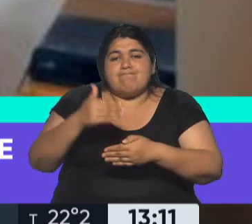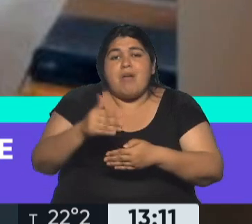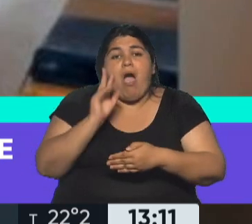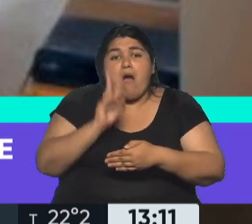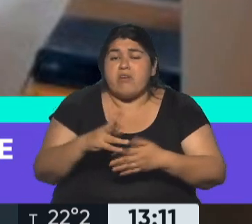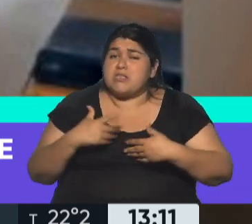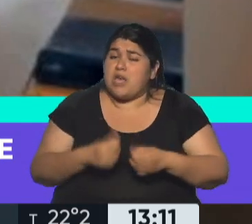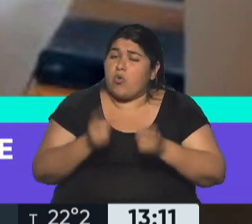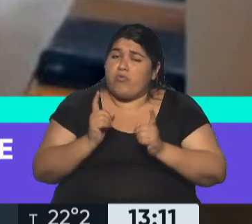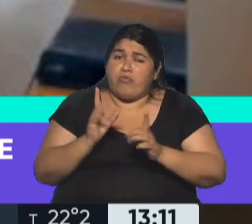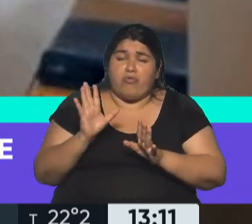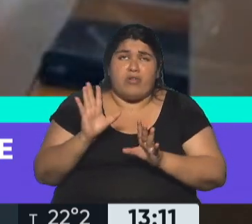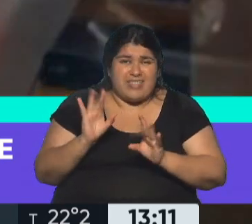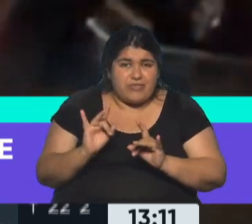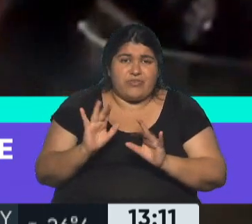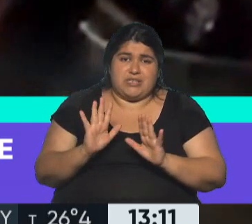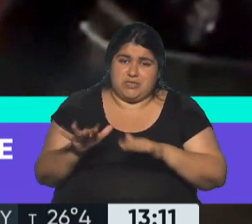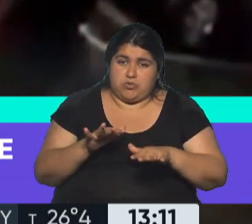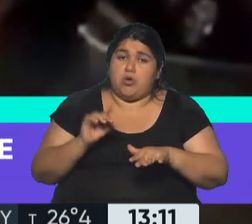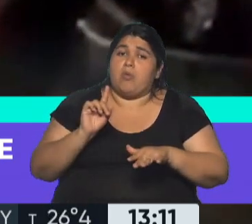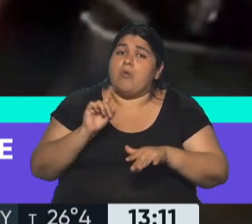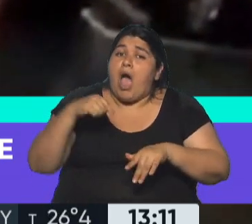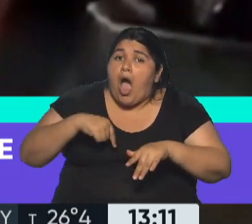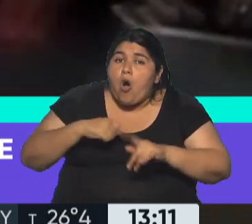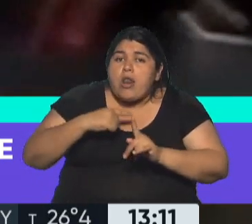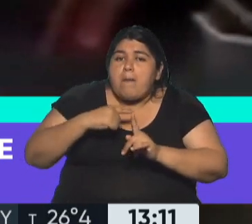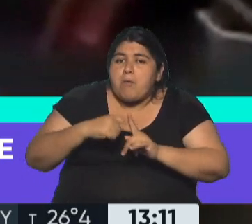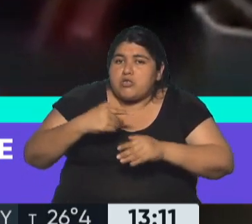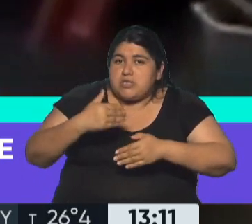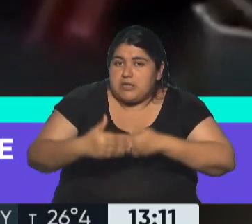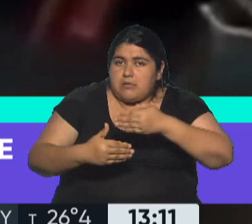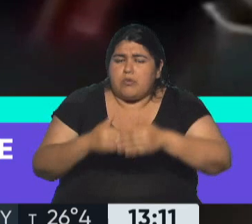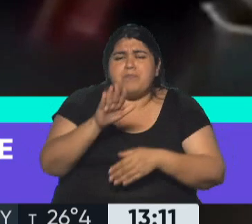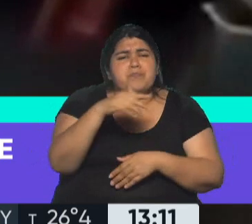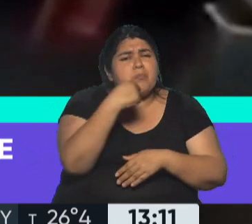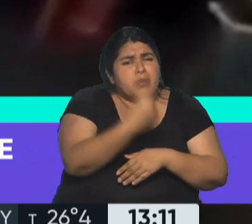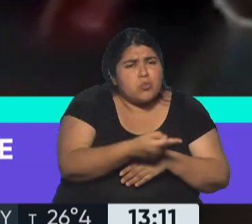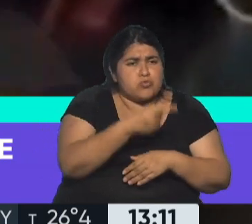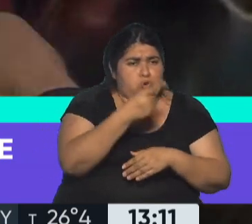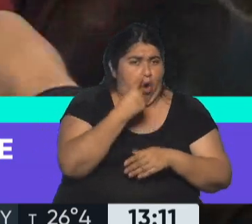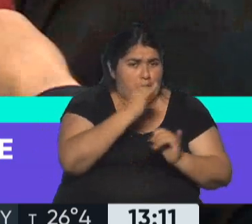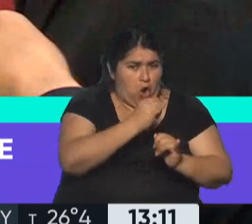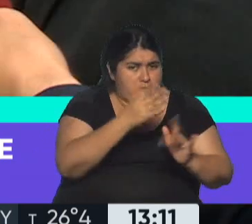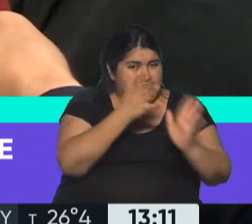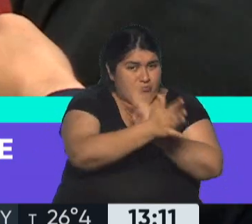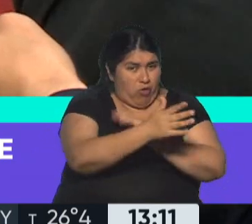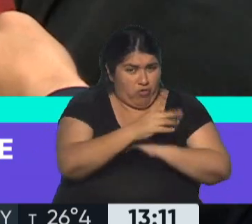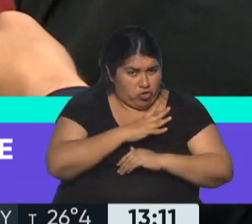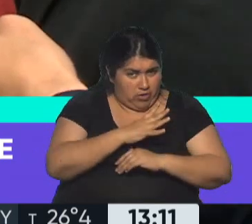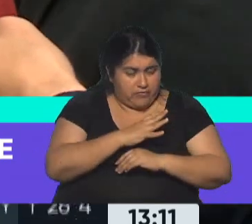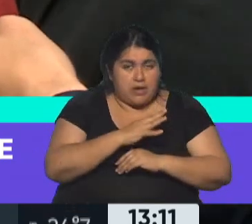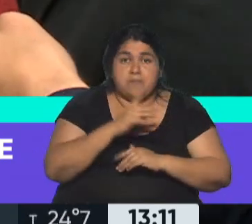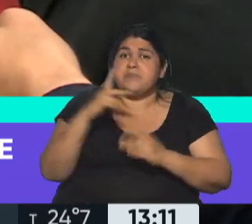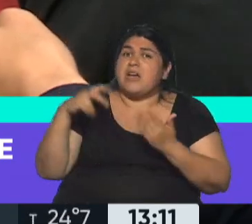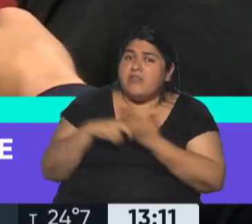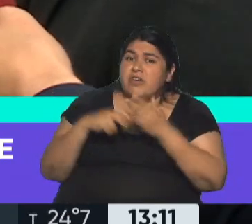es crítico. Hasta el momento, como te dije, viene evolucionando favorablemente. Este muchacho sigue prófugo. Nunca, ni en la fiscalía anterior, ni en